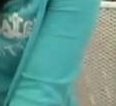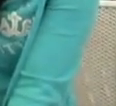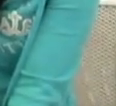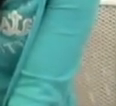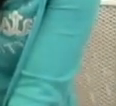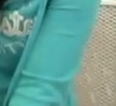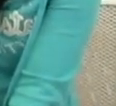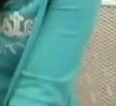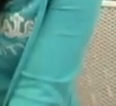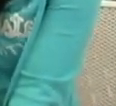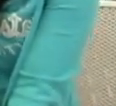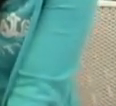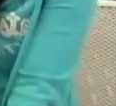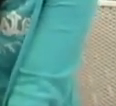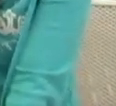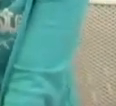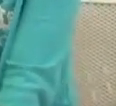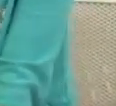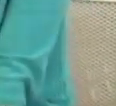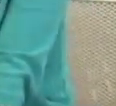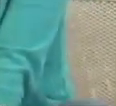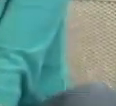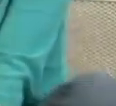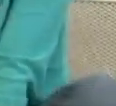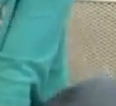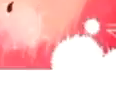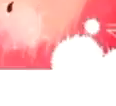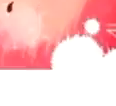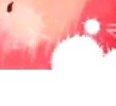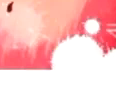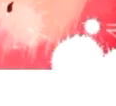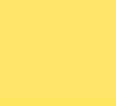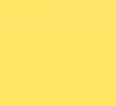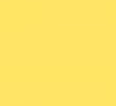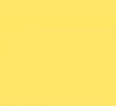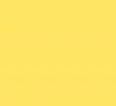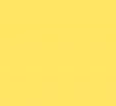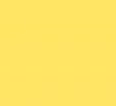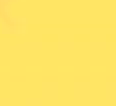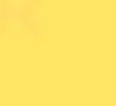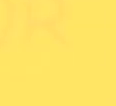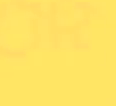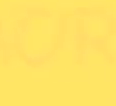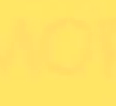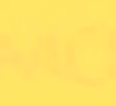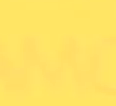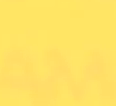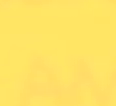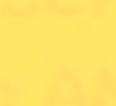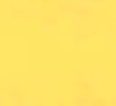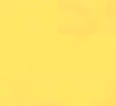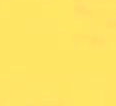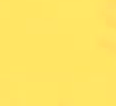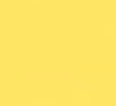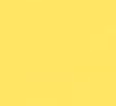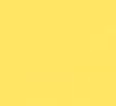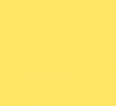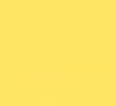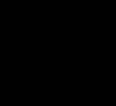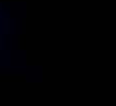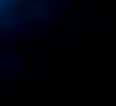pues a las mujeres nos gusta que nos sean fieles, la verdad. Los viernes a las 10 de la noche, aquí en